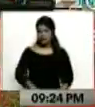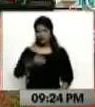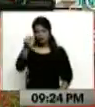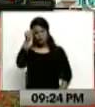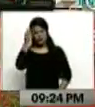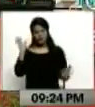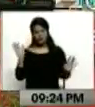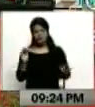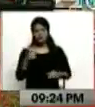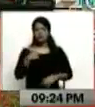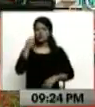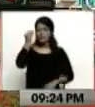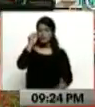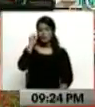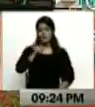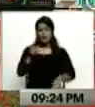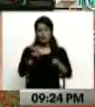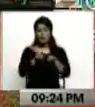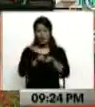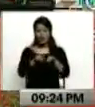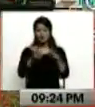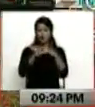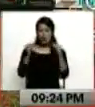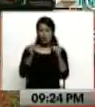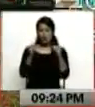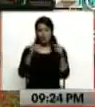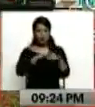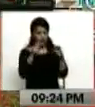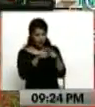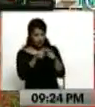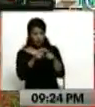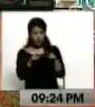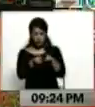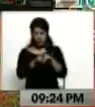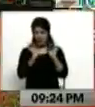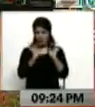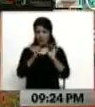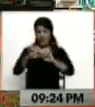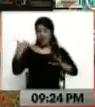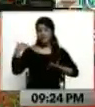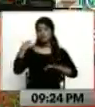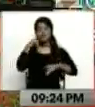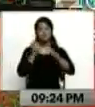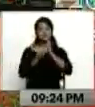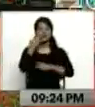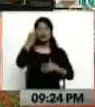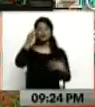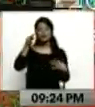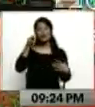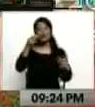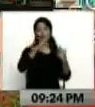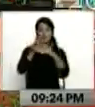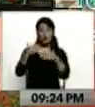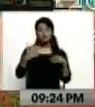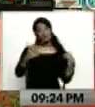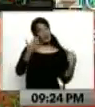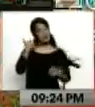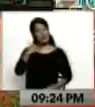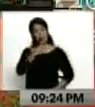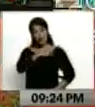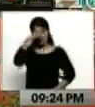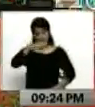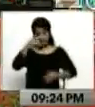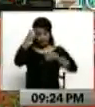delincuentes creo que primero debemos atender lo colectivo cuando nacieron los consejos comunales los consejos